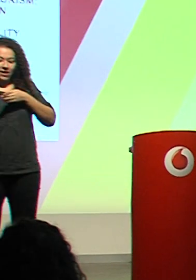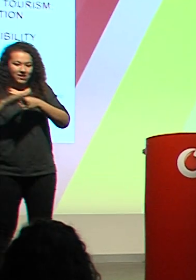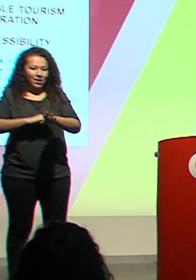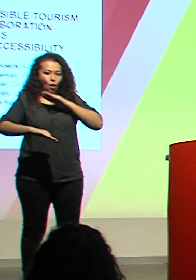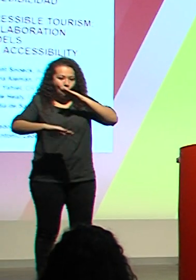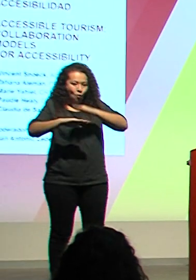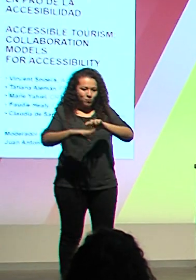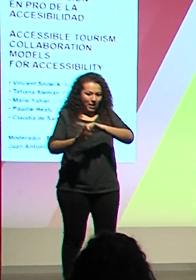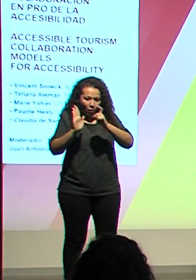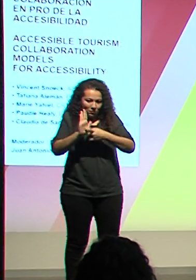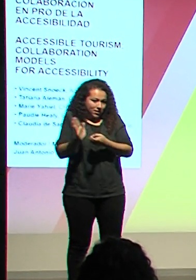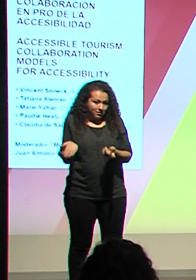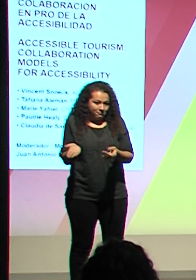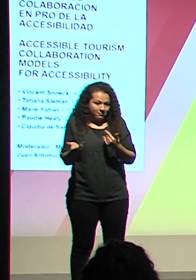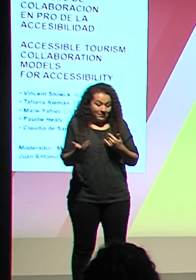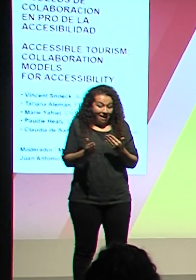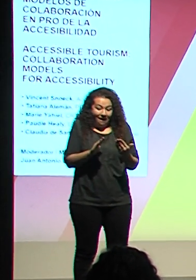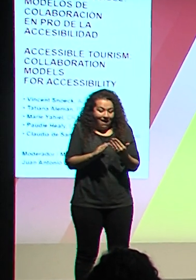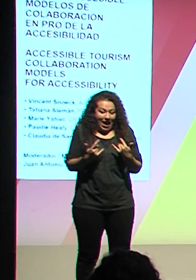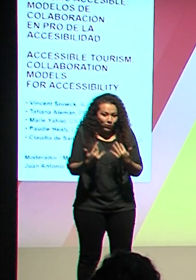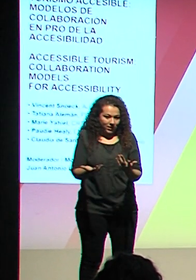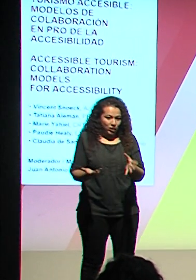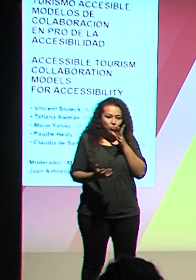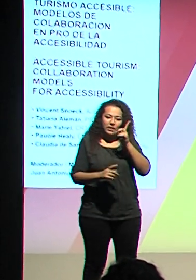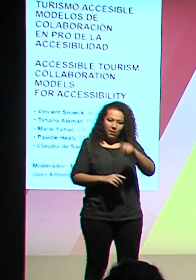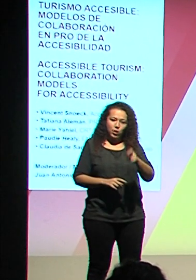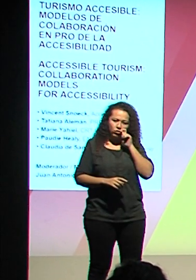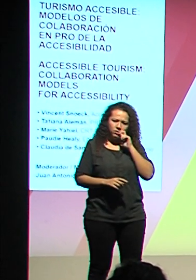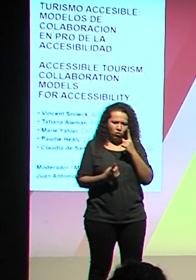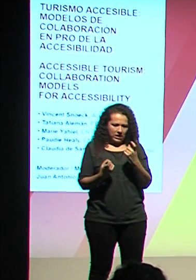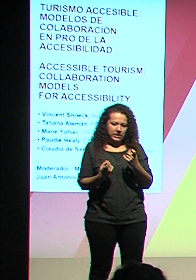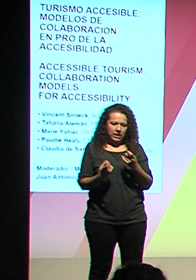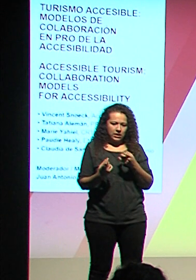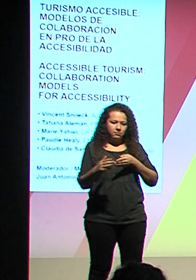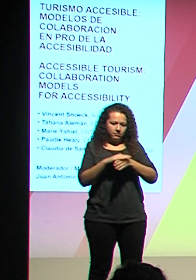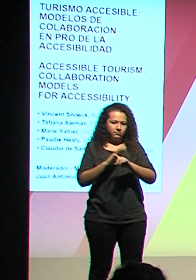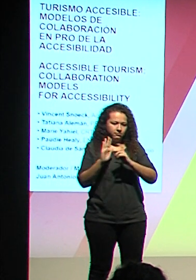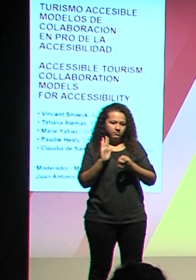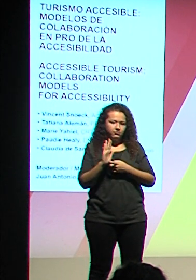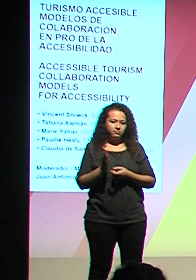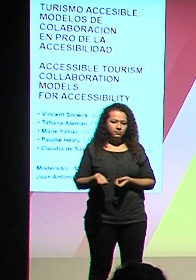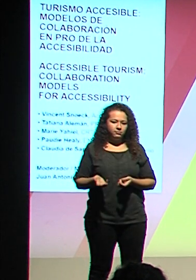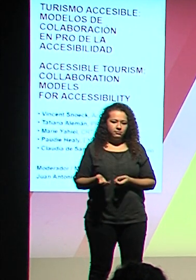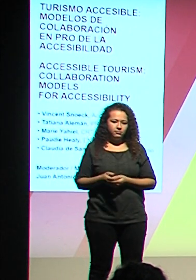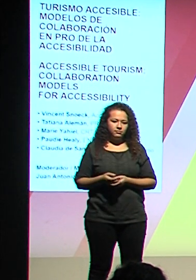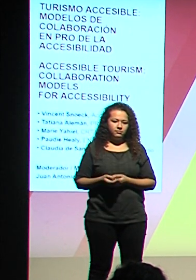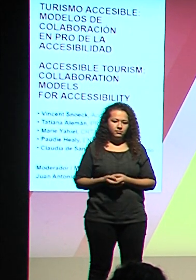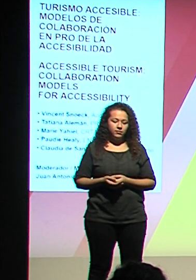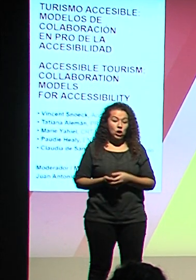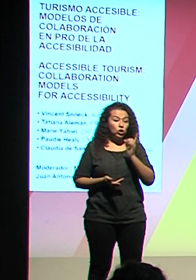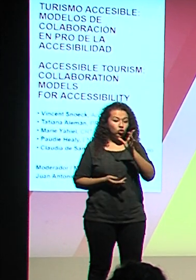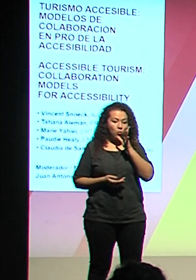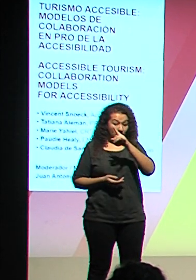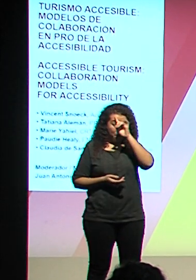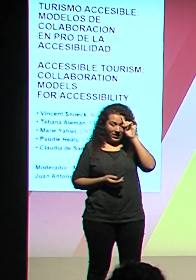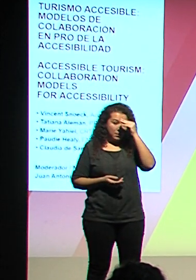en su totalidad, cuanto antes, porque también en el turismo es necesaria. Entonces, ya no solamente porque Madrid